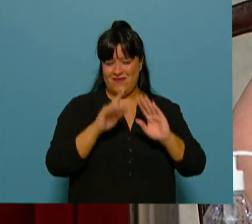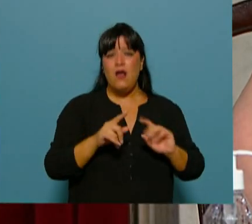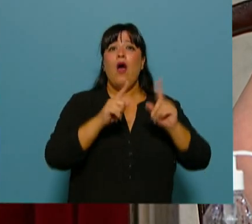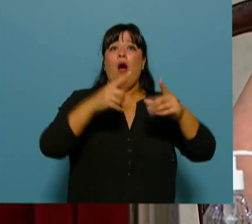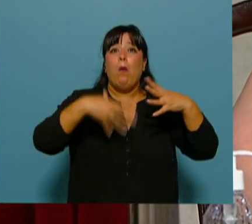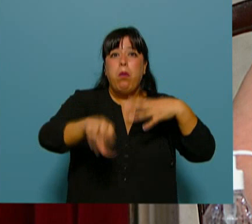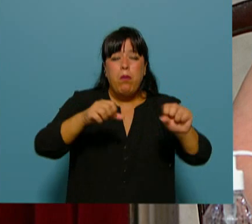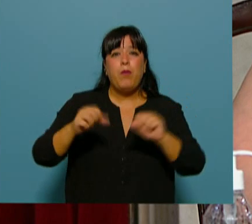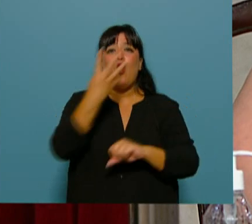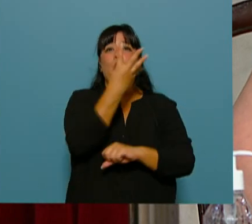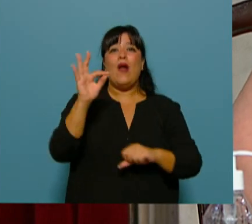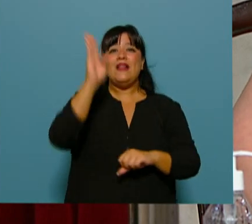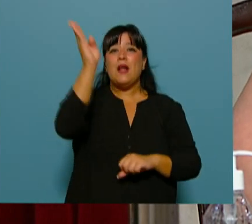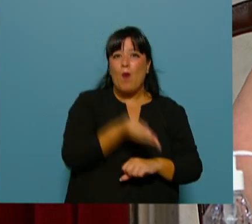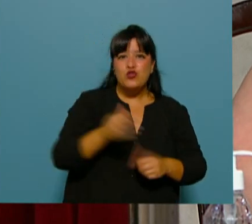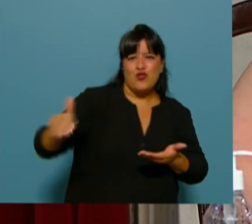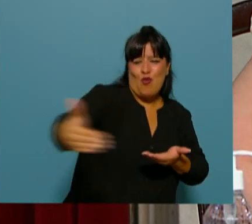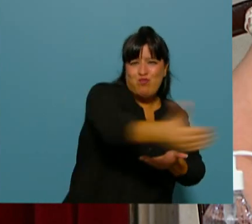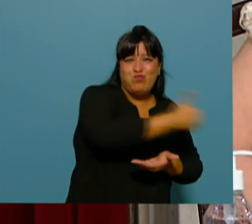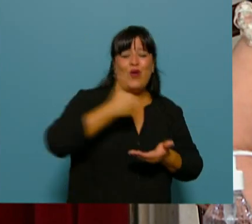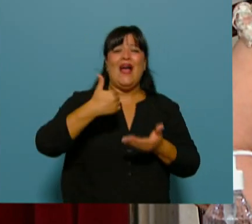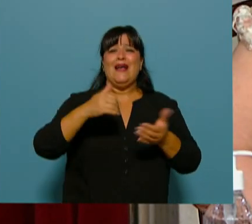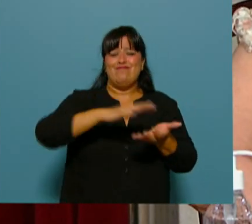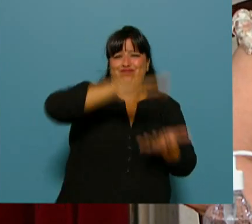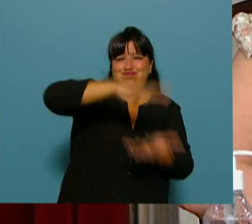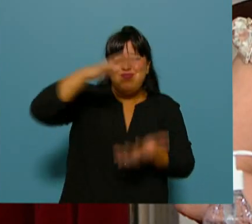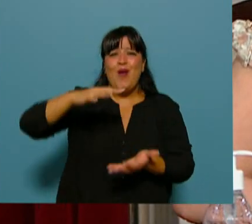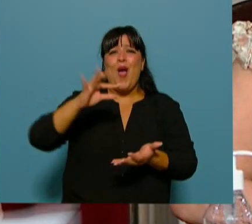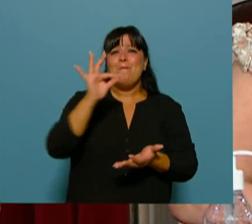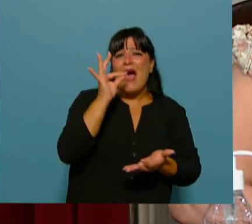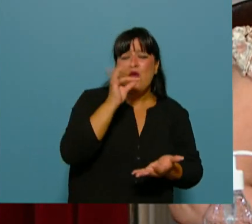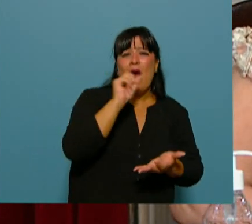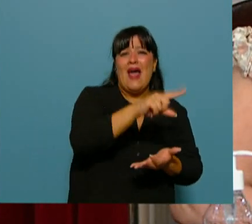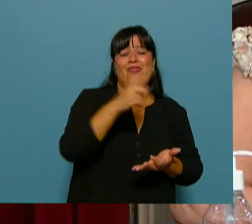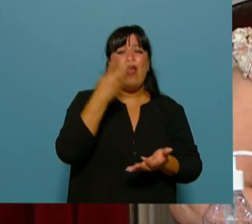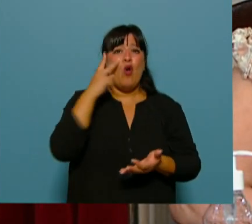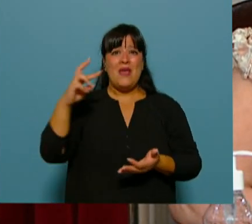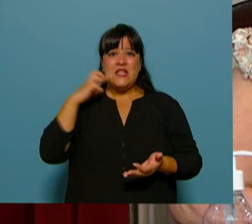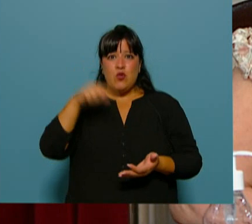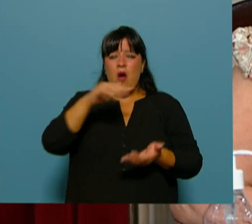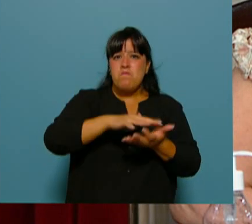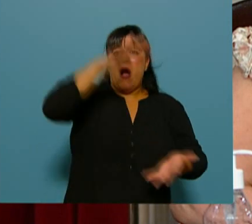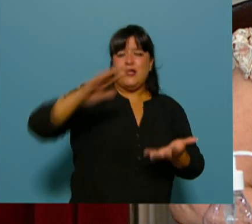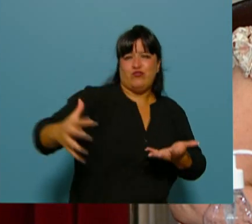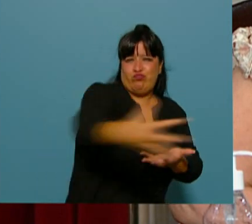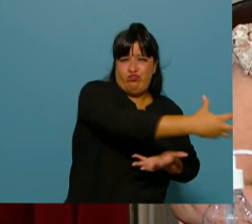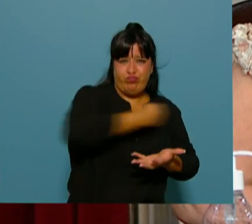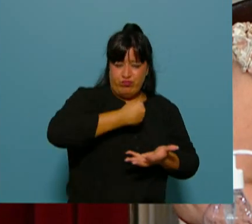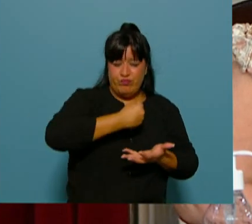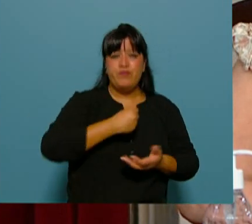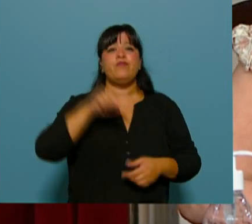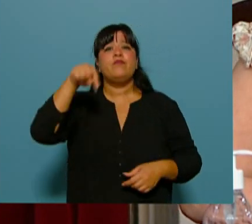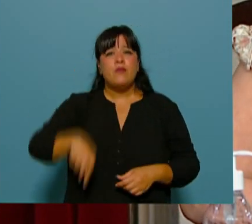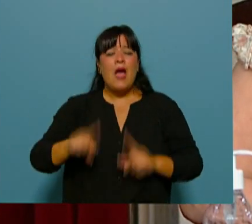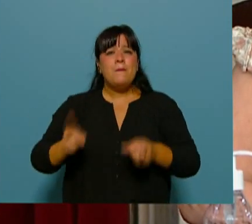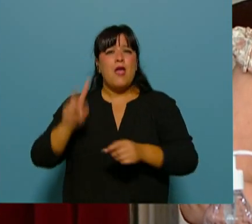un 40% el decomiso de kilos de marihuana respecto al 2019. En el programa de fortalecimiento de